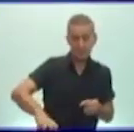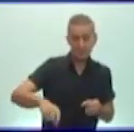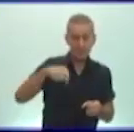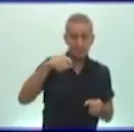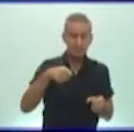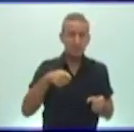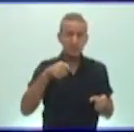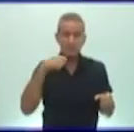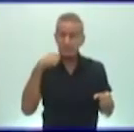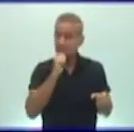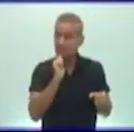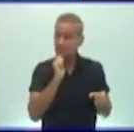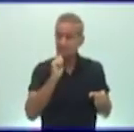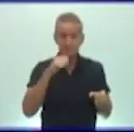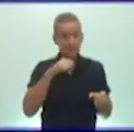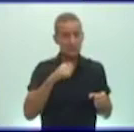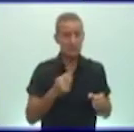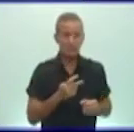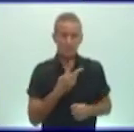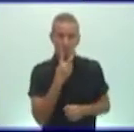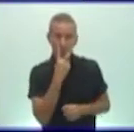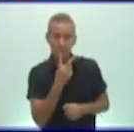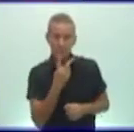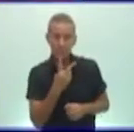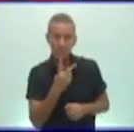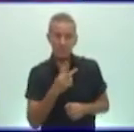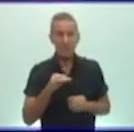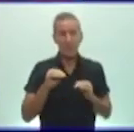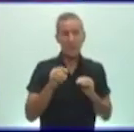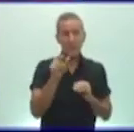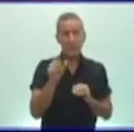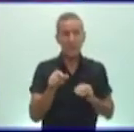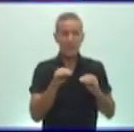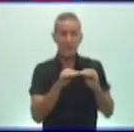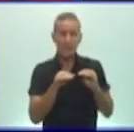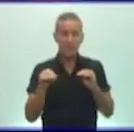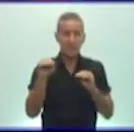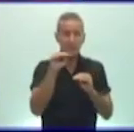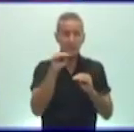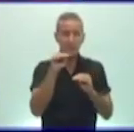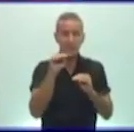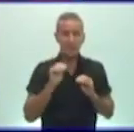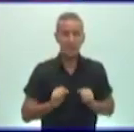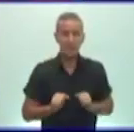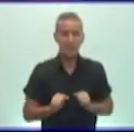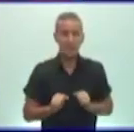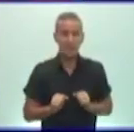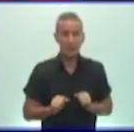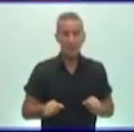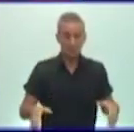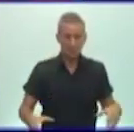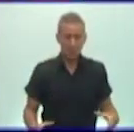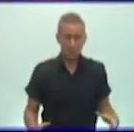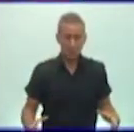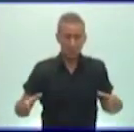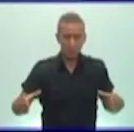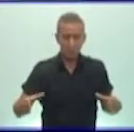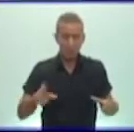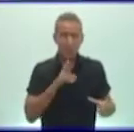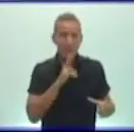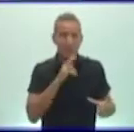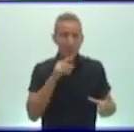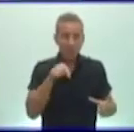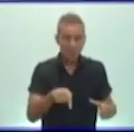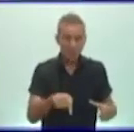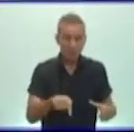cepillando. Vigila que los adultos utilicen una cubeta llena de agua para lavar su auto, en lugar de ocupar la